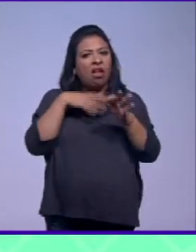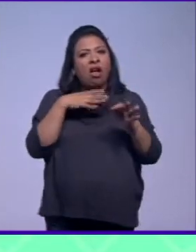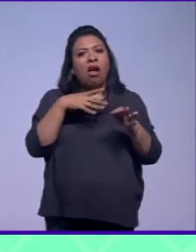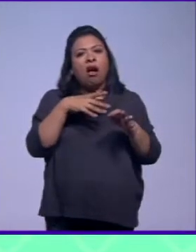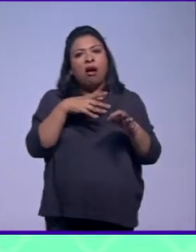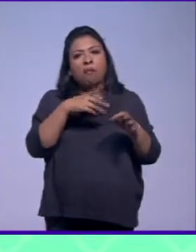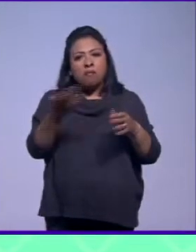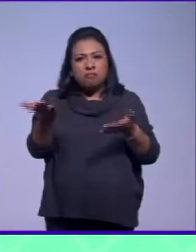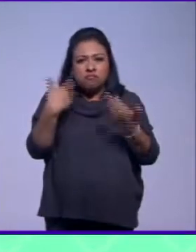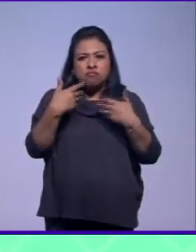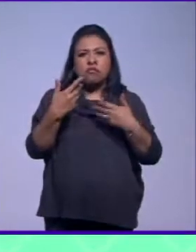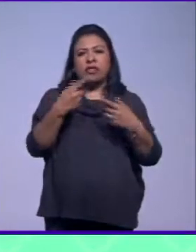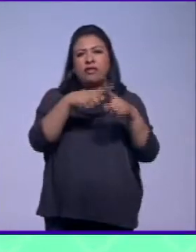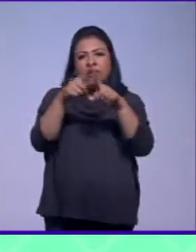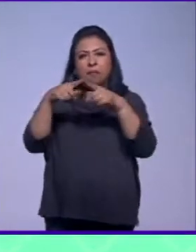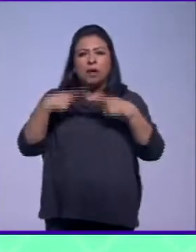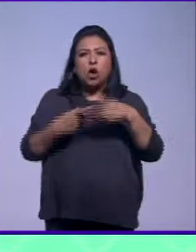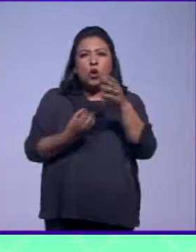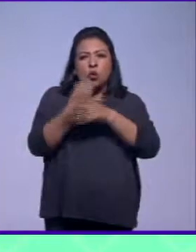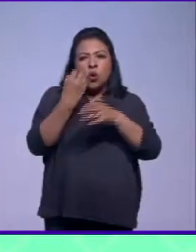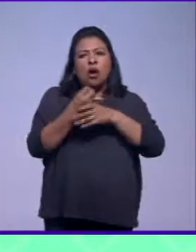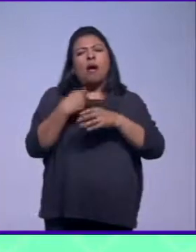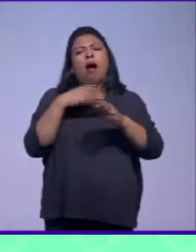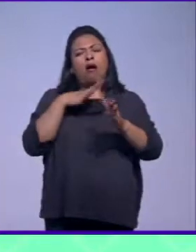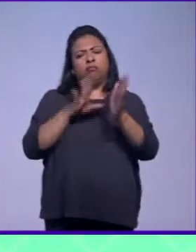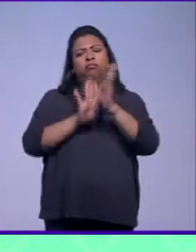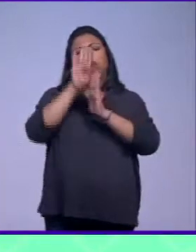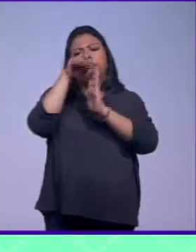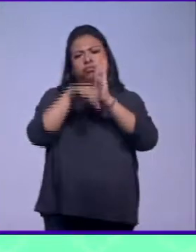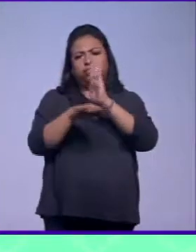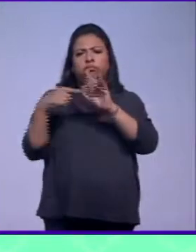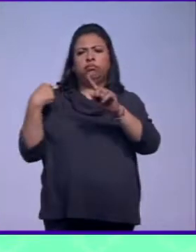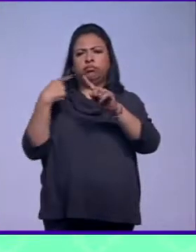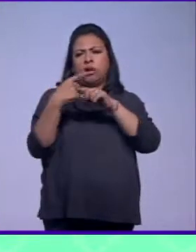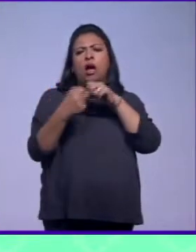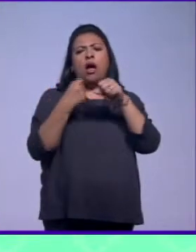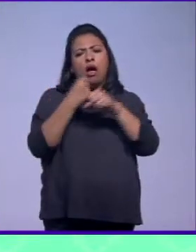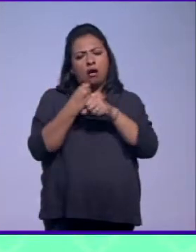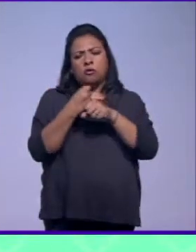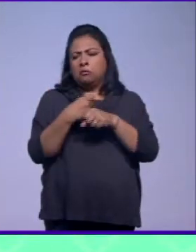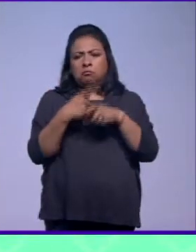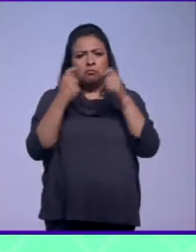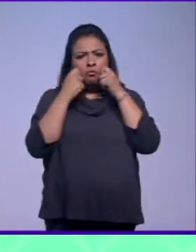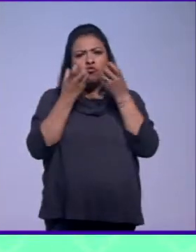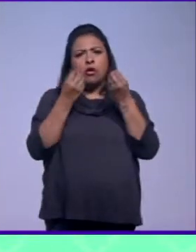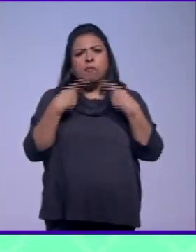a pesar de los altibajos y cambios que ha tenido a lo largo de estos años